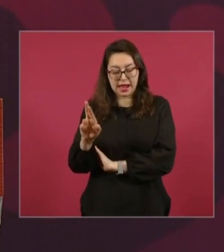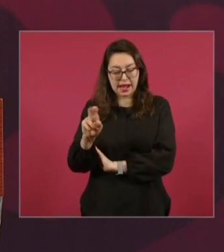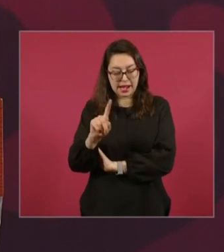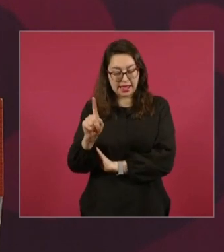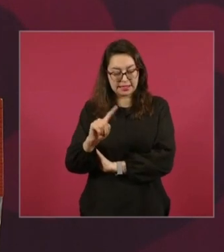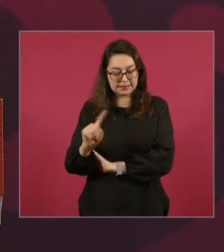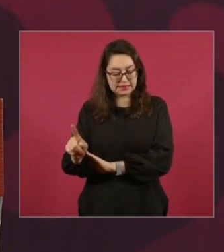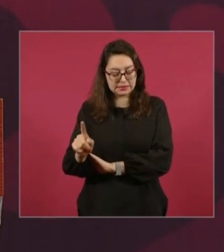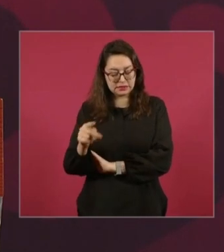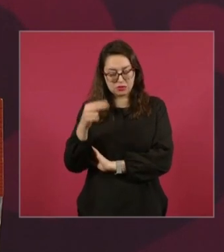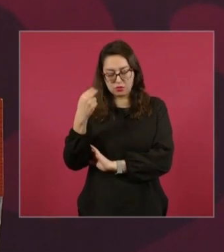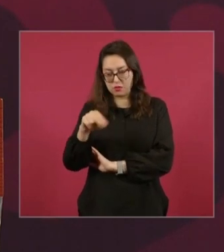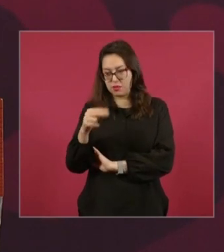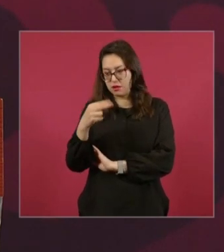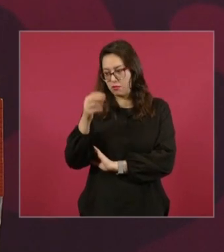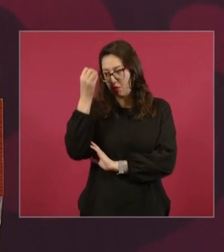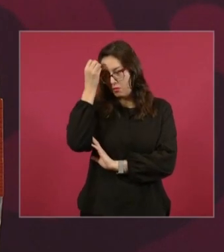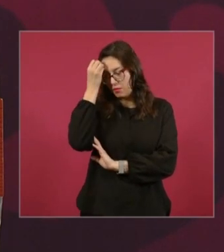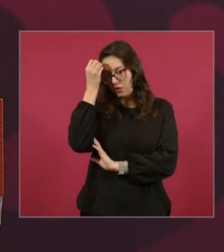pequeño,